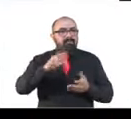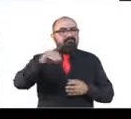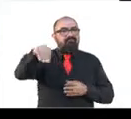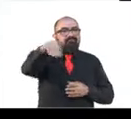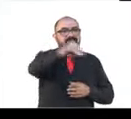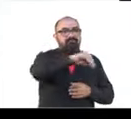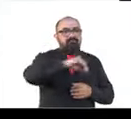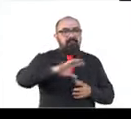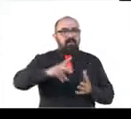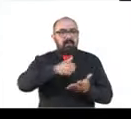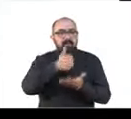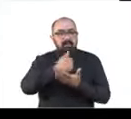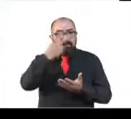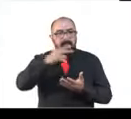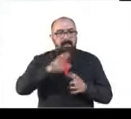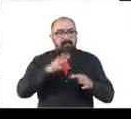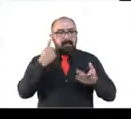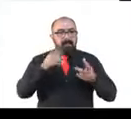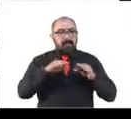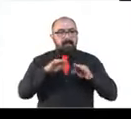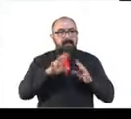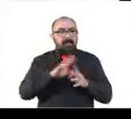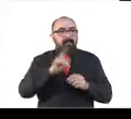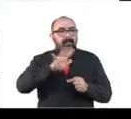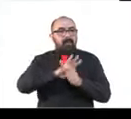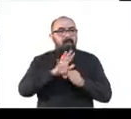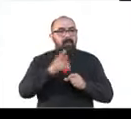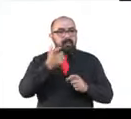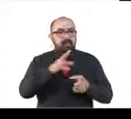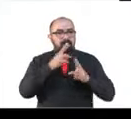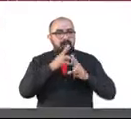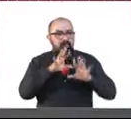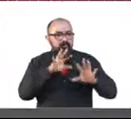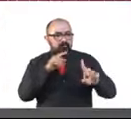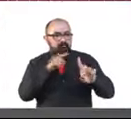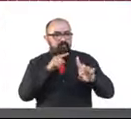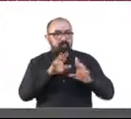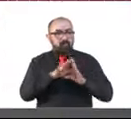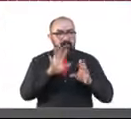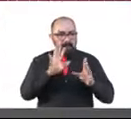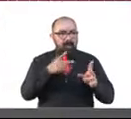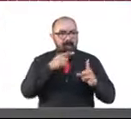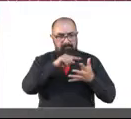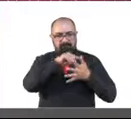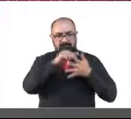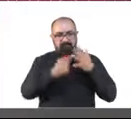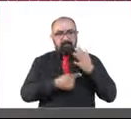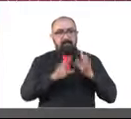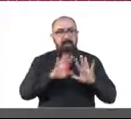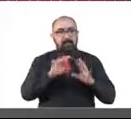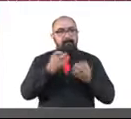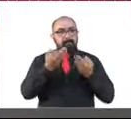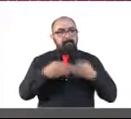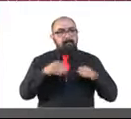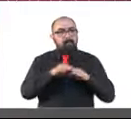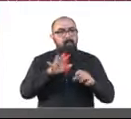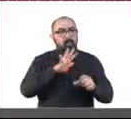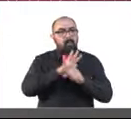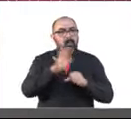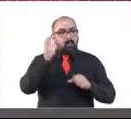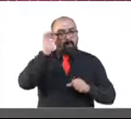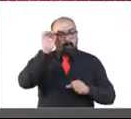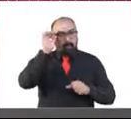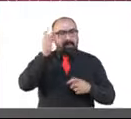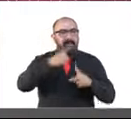los avances que se han tenido al respecto? De alguna manera ya lo abordaba, pero nos falta una parte importante, doctora, pues que son todos estos